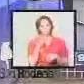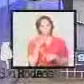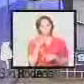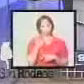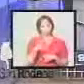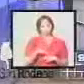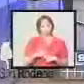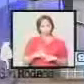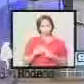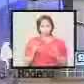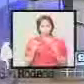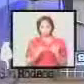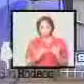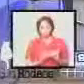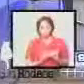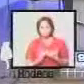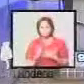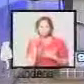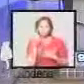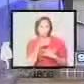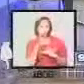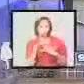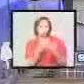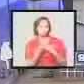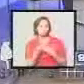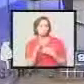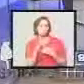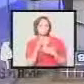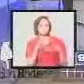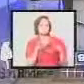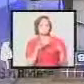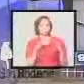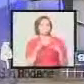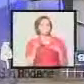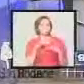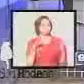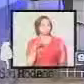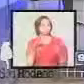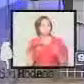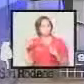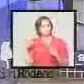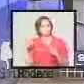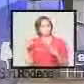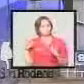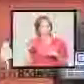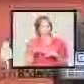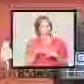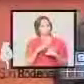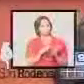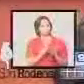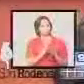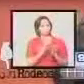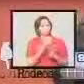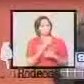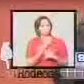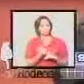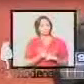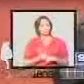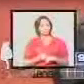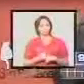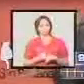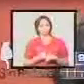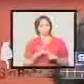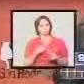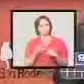¿sí? Anteriormente, para lo que era vivienda, para personas que tienen un ingreso menor a 1,5 millones por año. Sí, señor. La